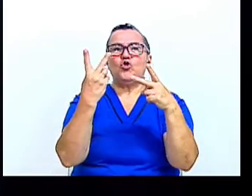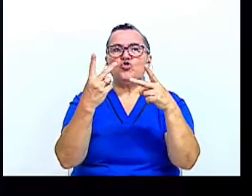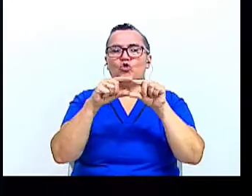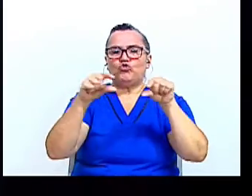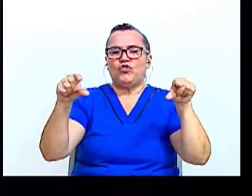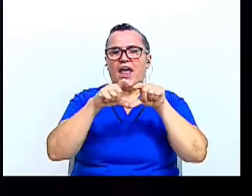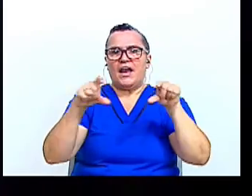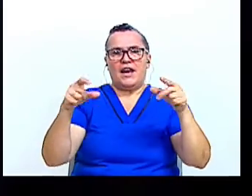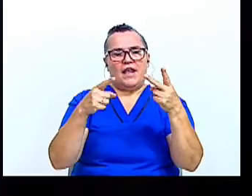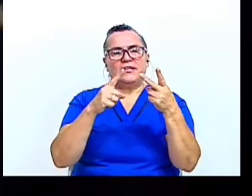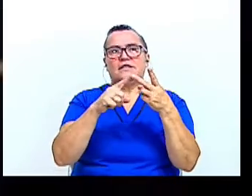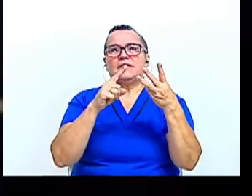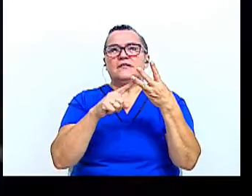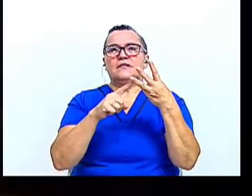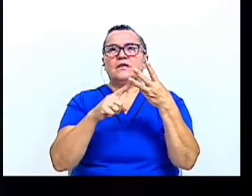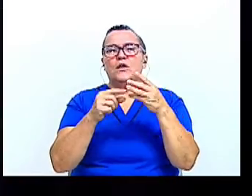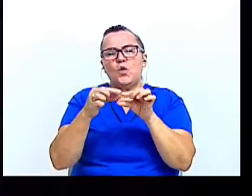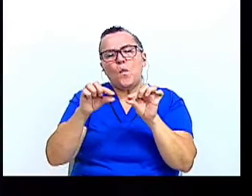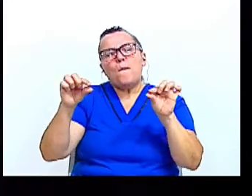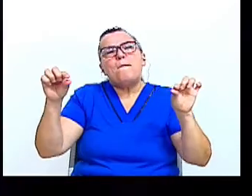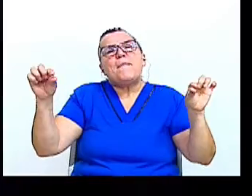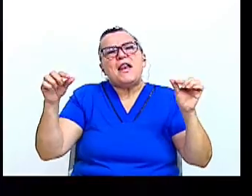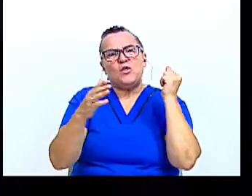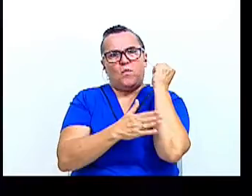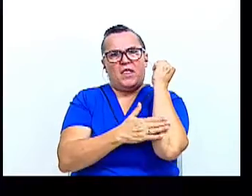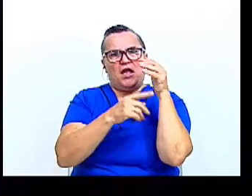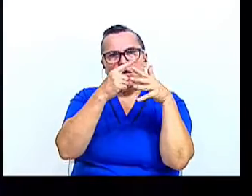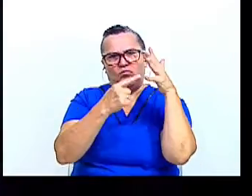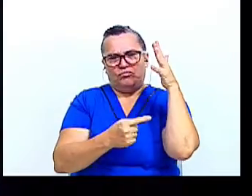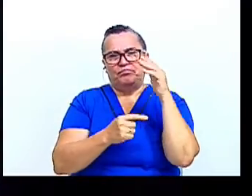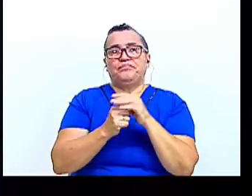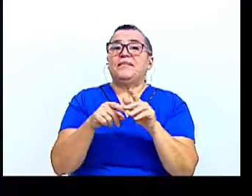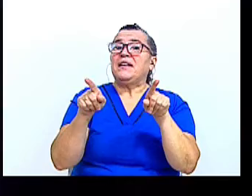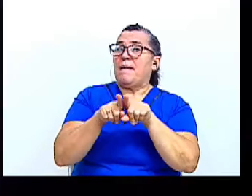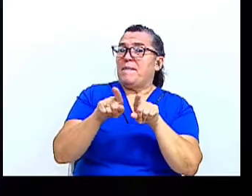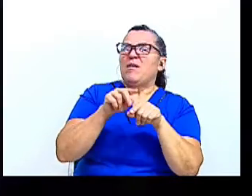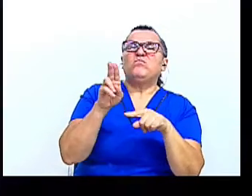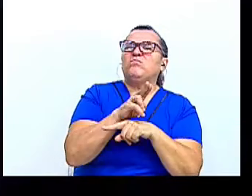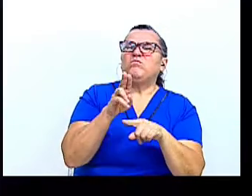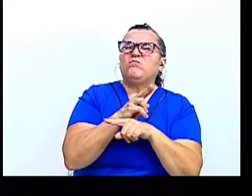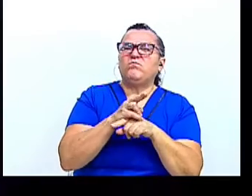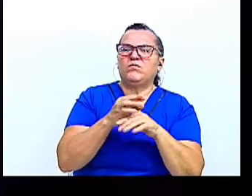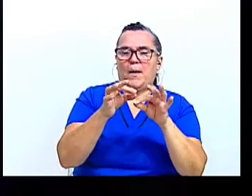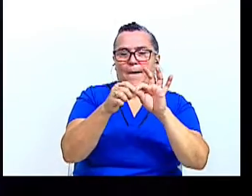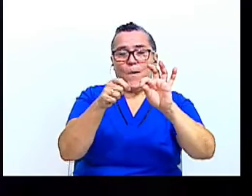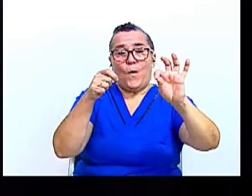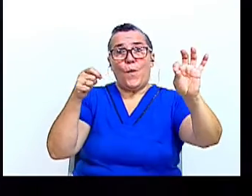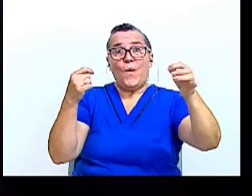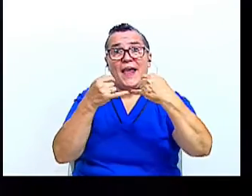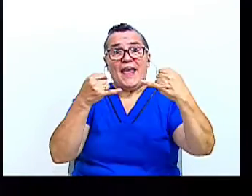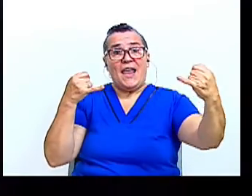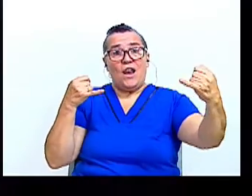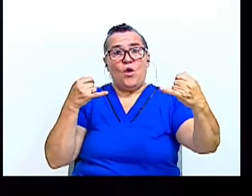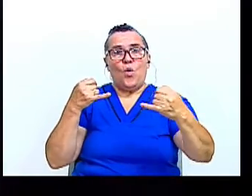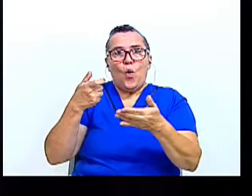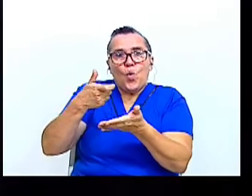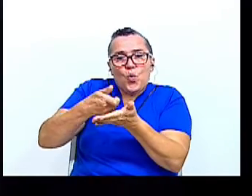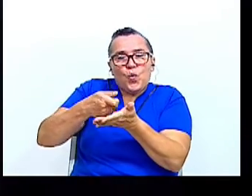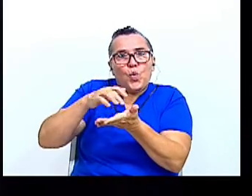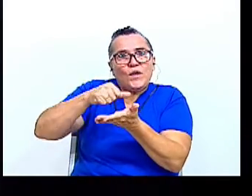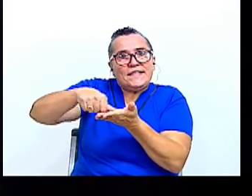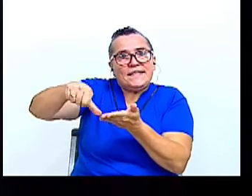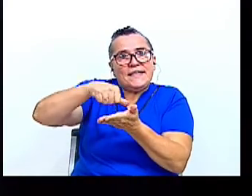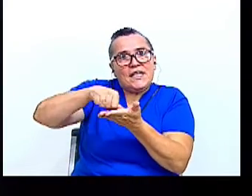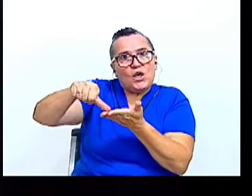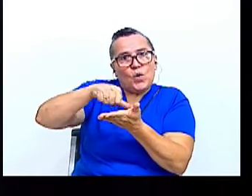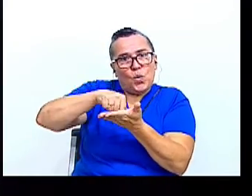reglas y un palito de madera. También vamos a utilizar pabilo, silicón o